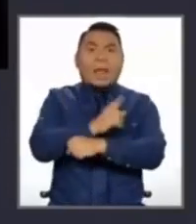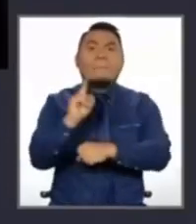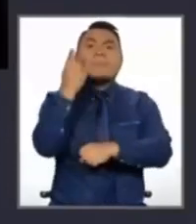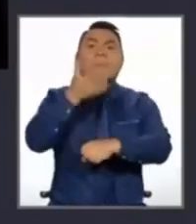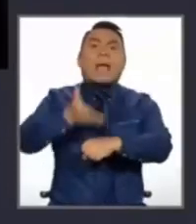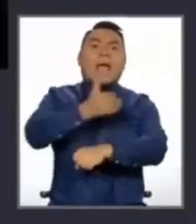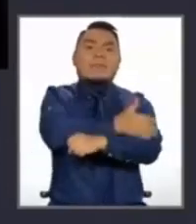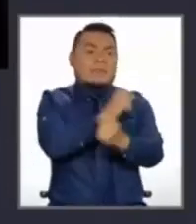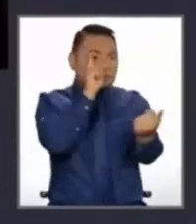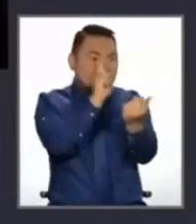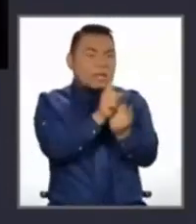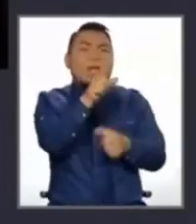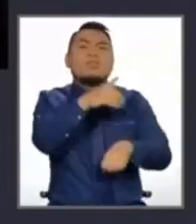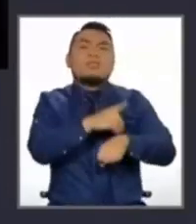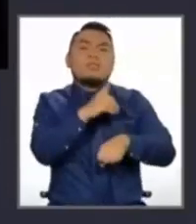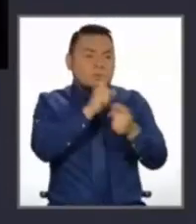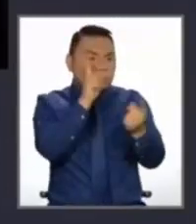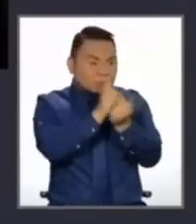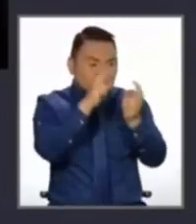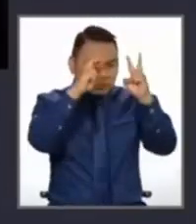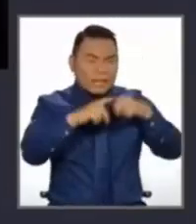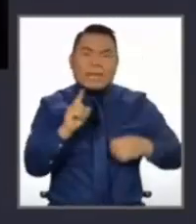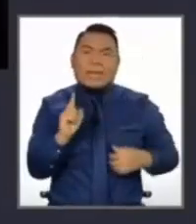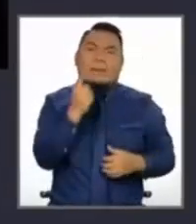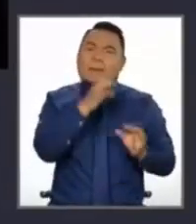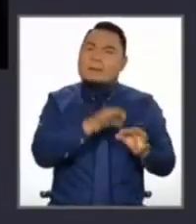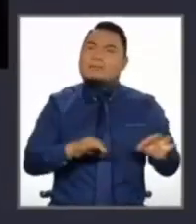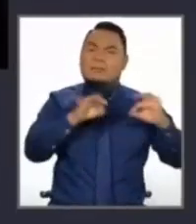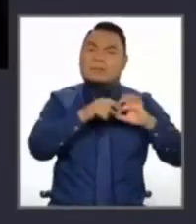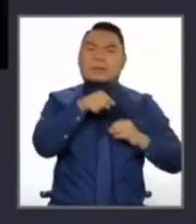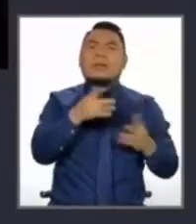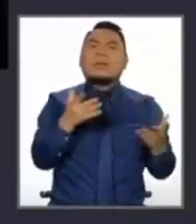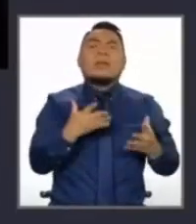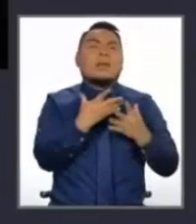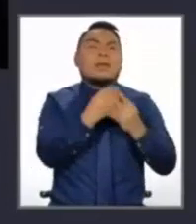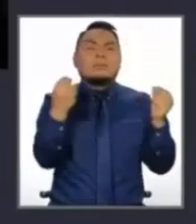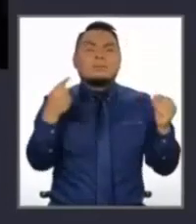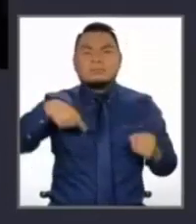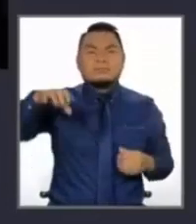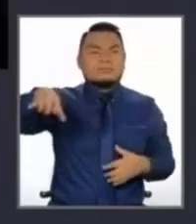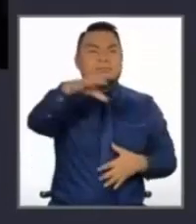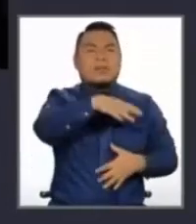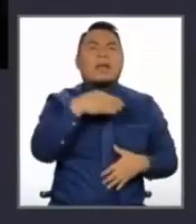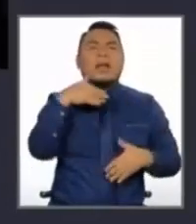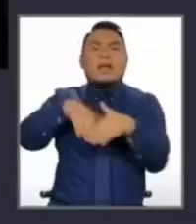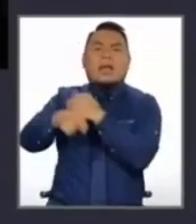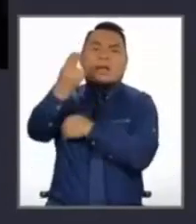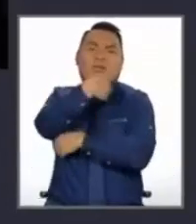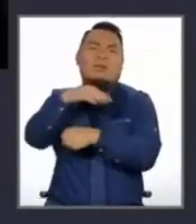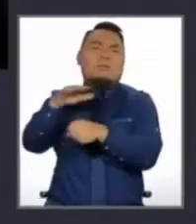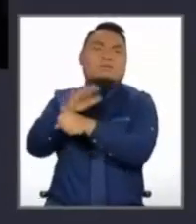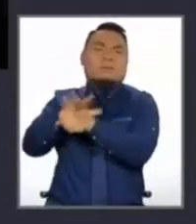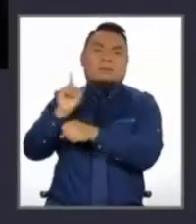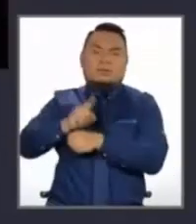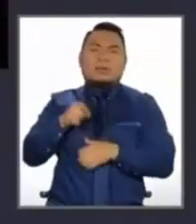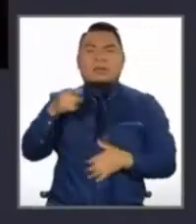es fundamental y esto significa sacar del olvido a miles de establecimientos de salud que están en el olvido no hace 20 años,